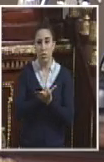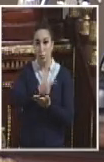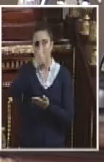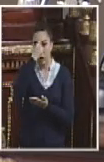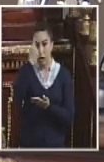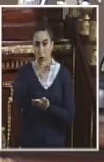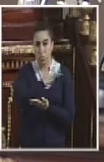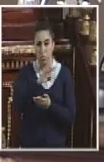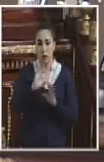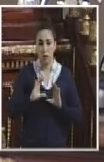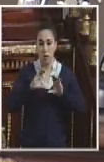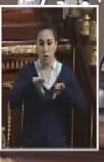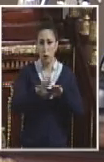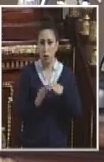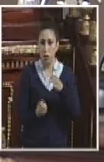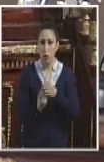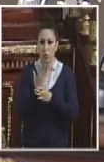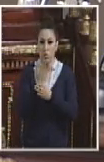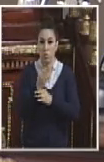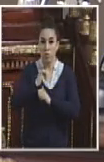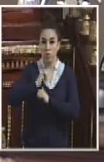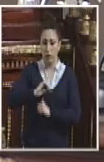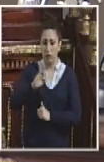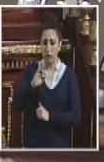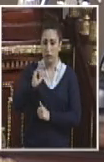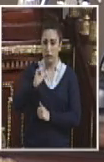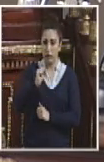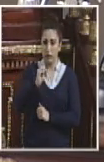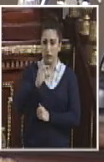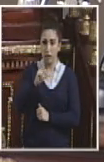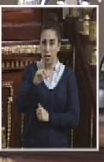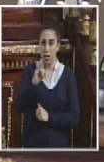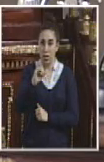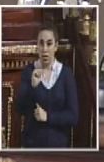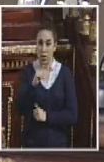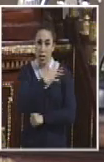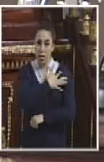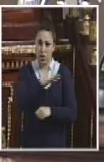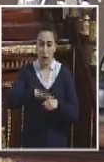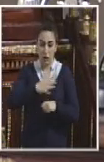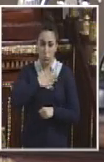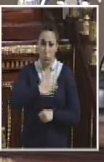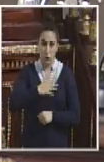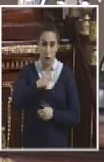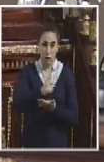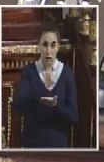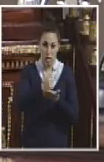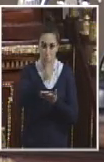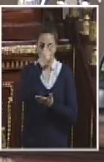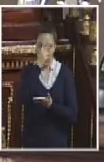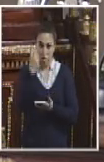ocupar la titularidad de la Fiscalía General de Justicia de la Ciudad de México.